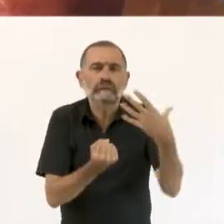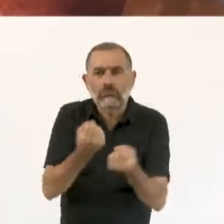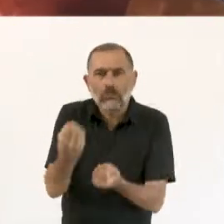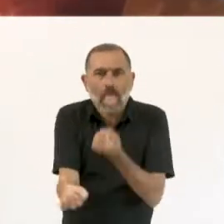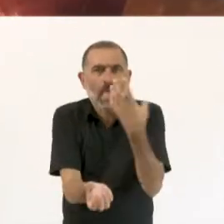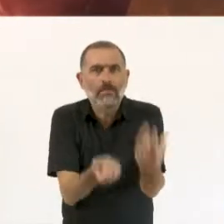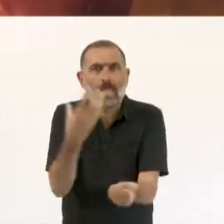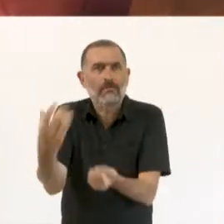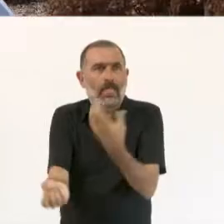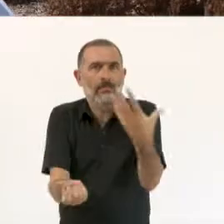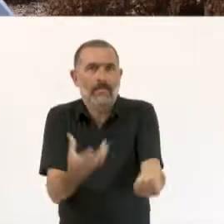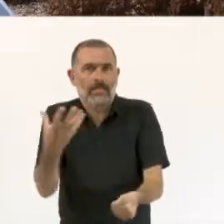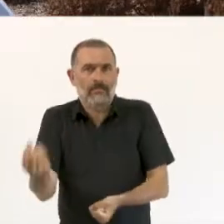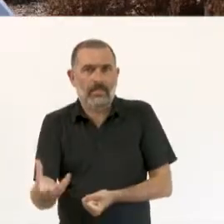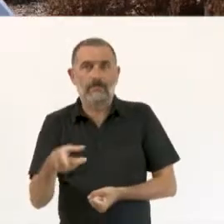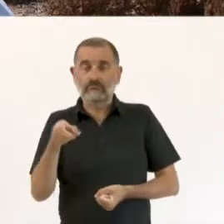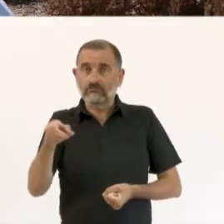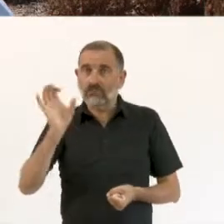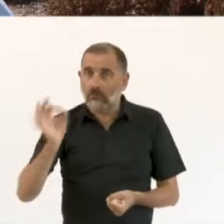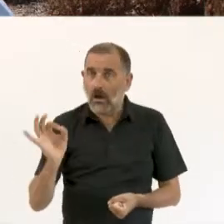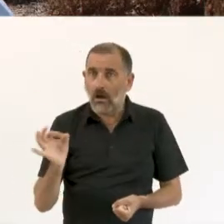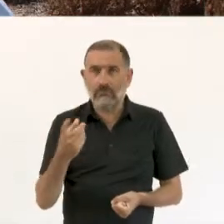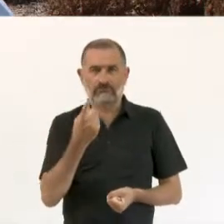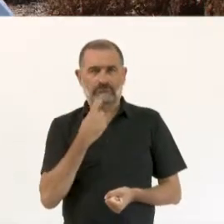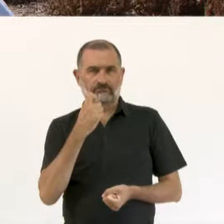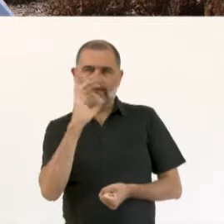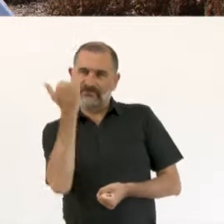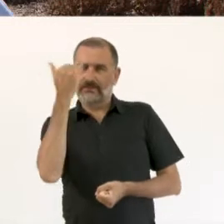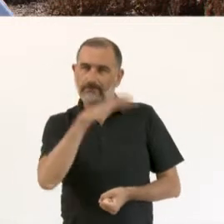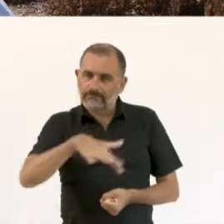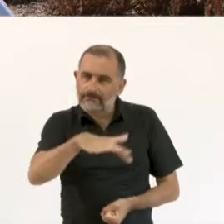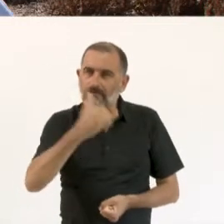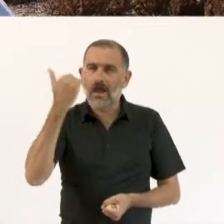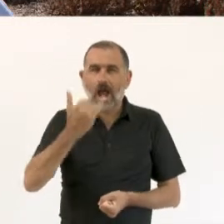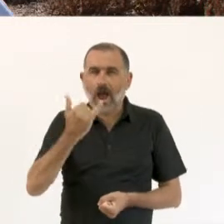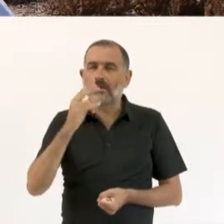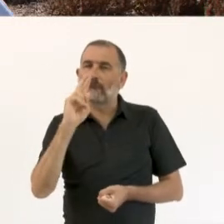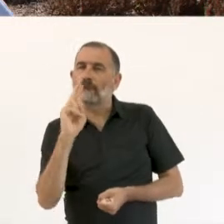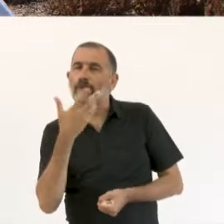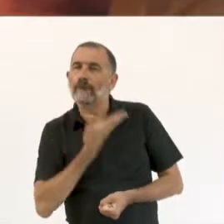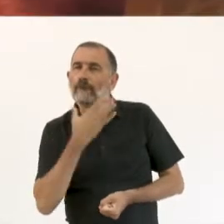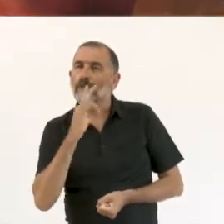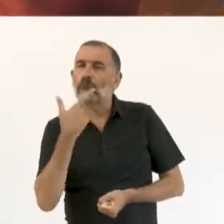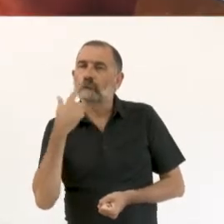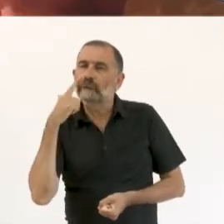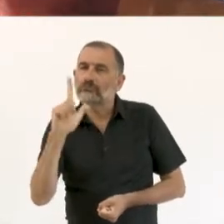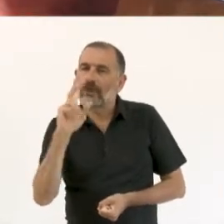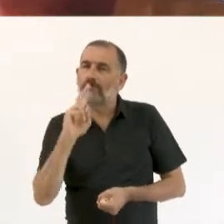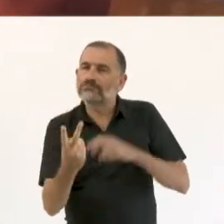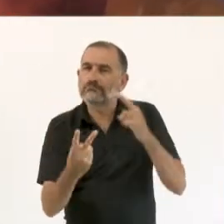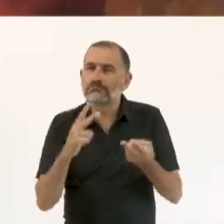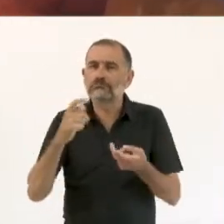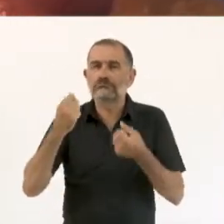él sabía si es un fósil, si esto era algo arqueológico de importancia y de valor. Cuando venía